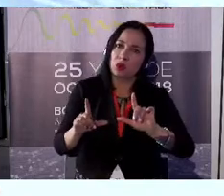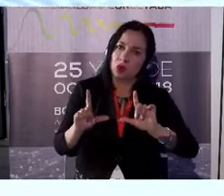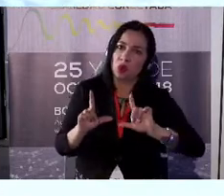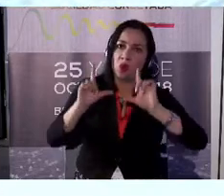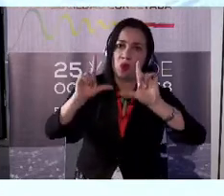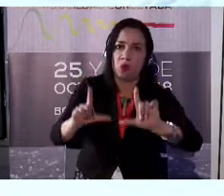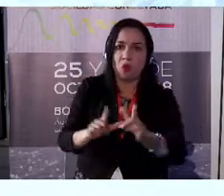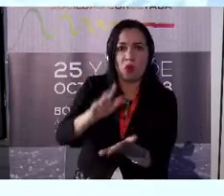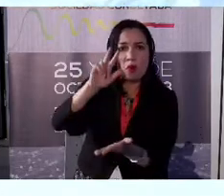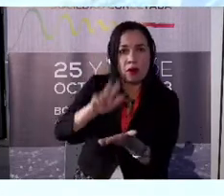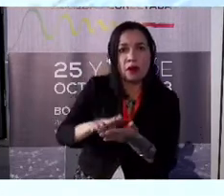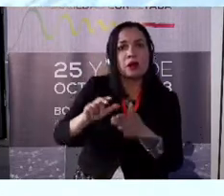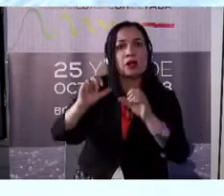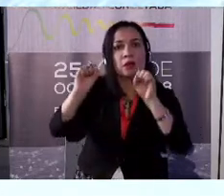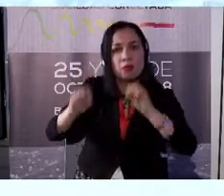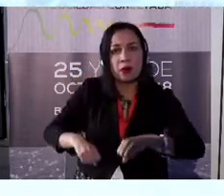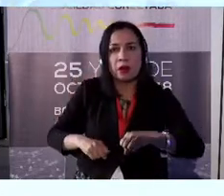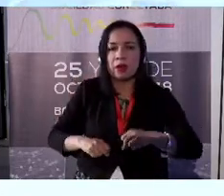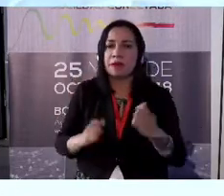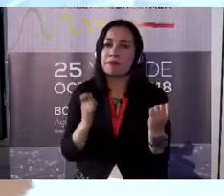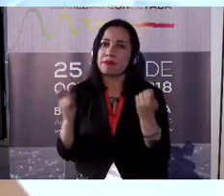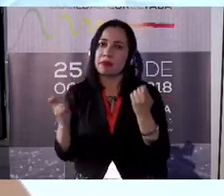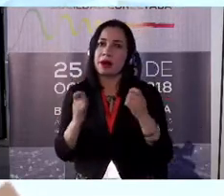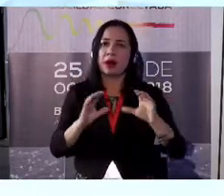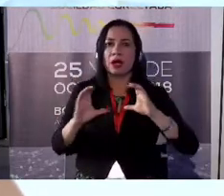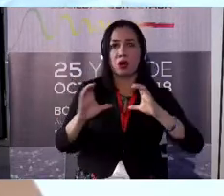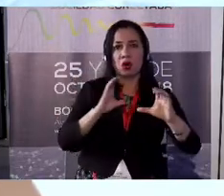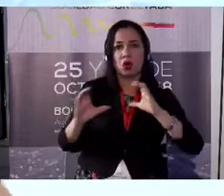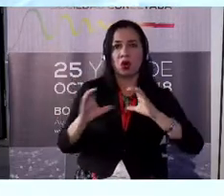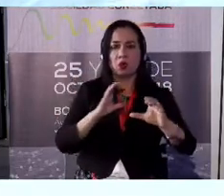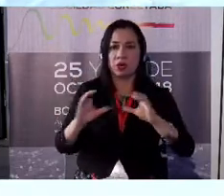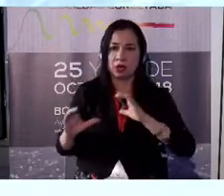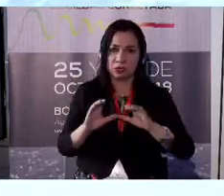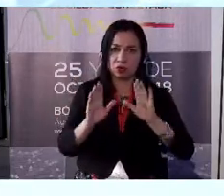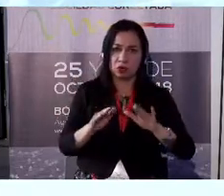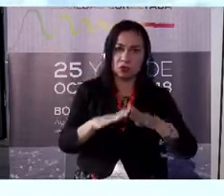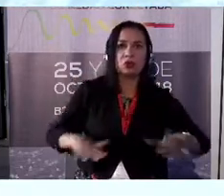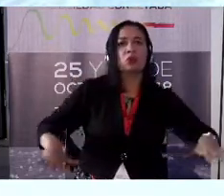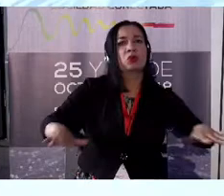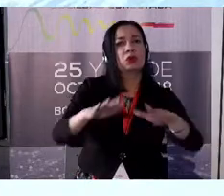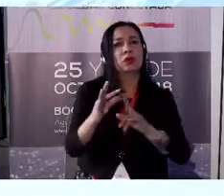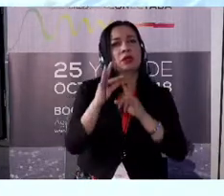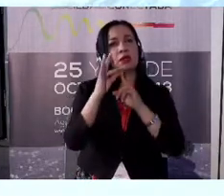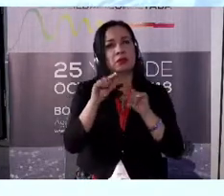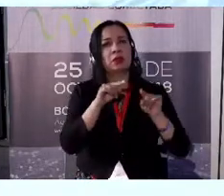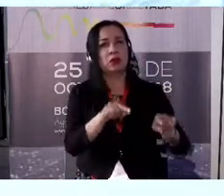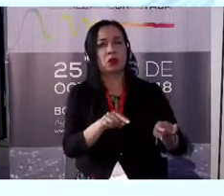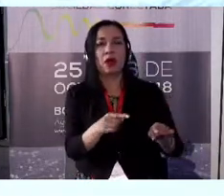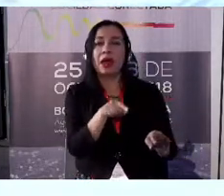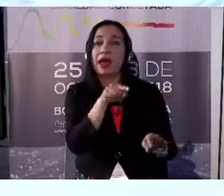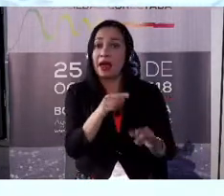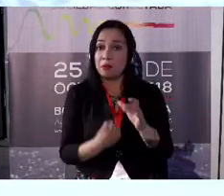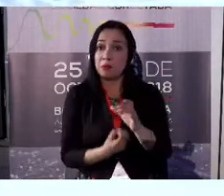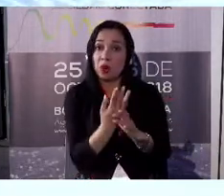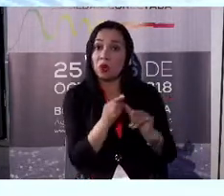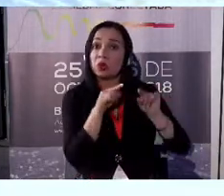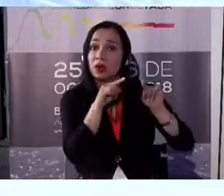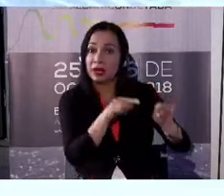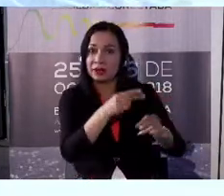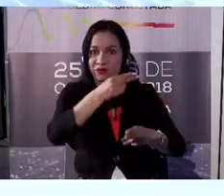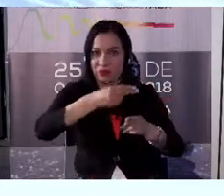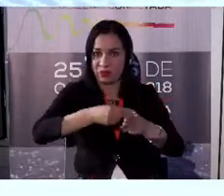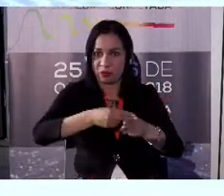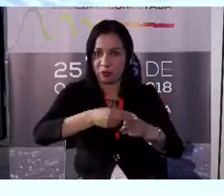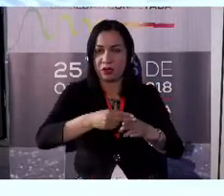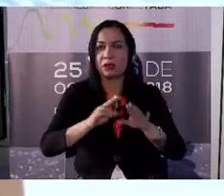comunicaciones móviles en una banda particular, en una región específica. A eso llamamos producto. La